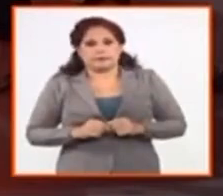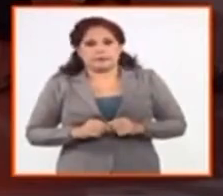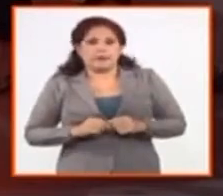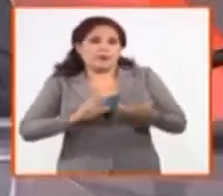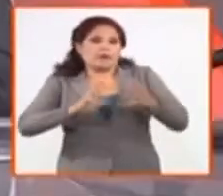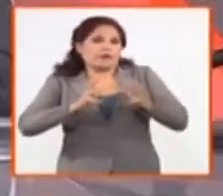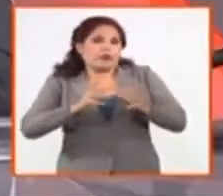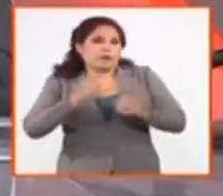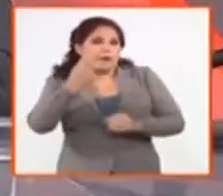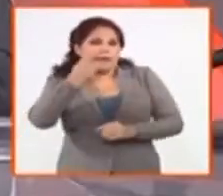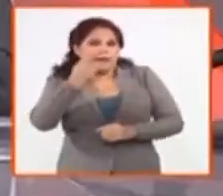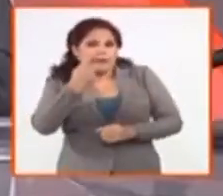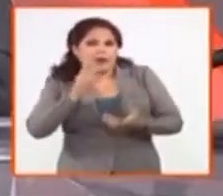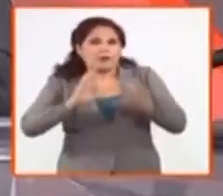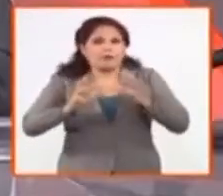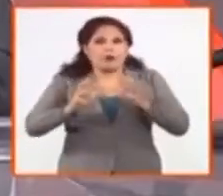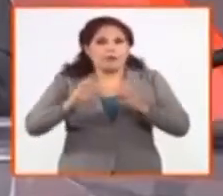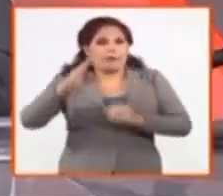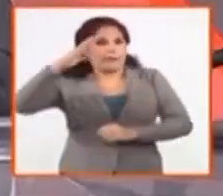de